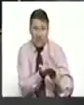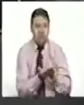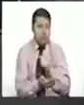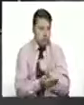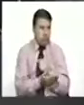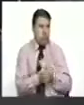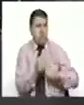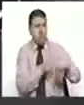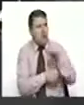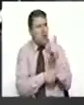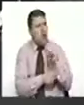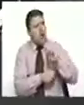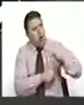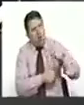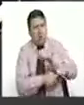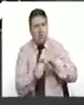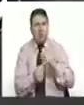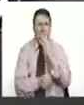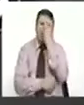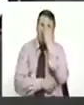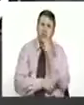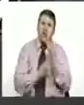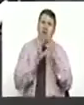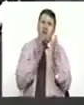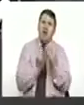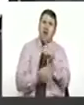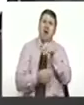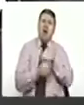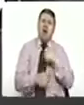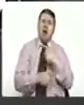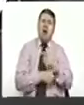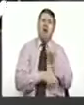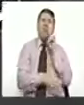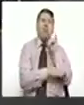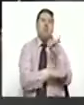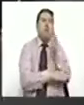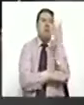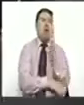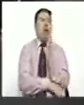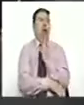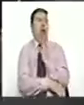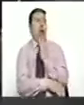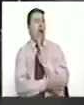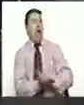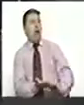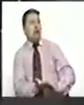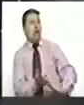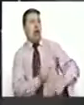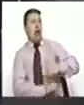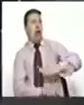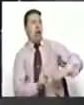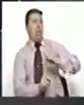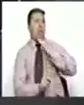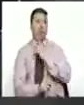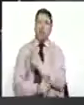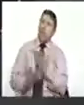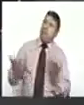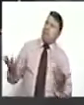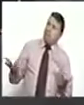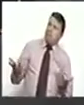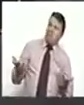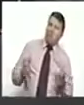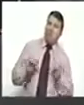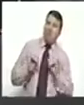política de sustitución. ¿Por qué acabaron familias guardabosques? Ya que hablan tanto de soluciones ambientales, ¿por qué